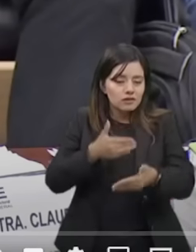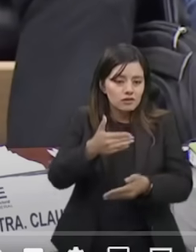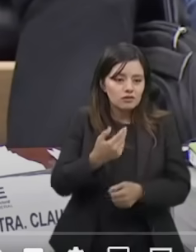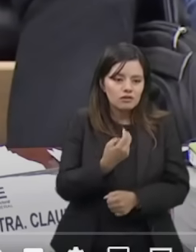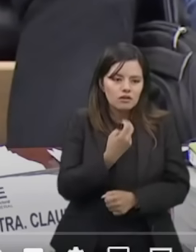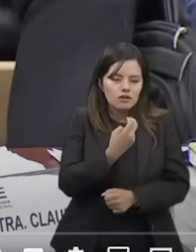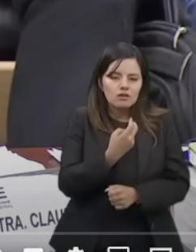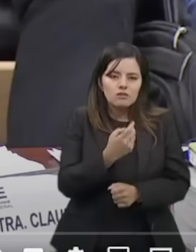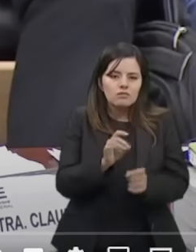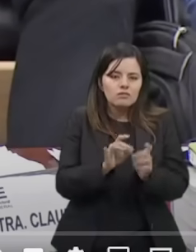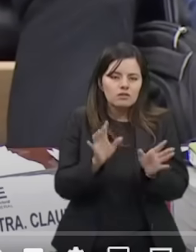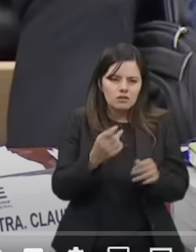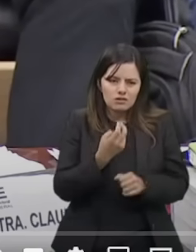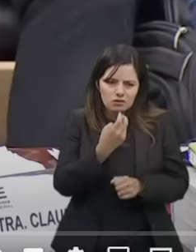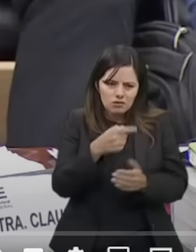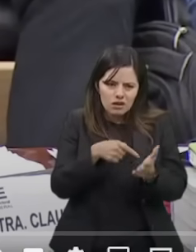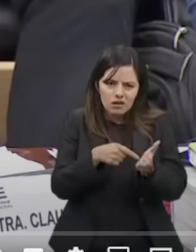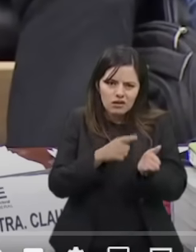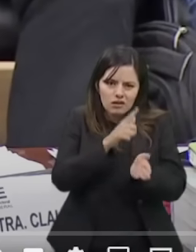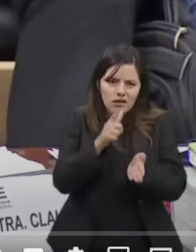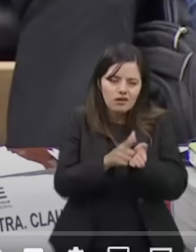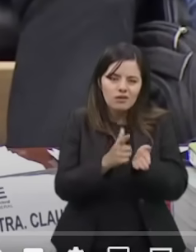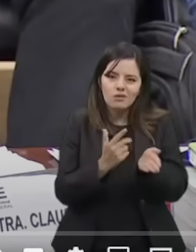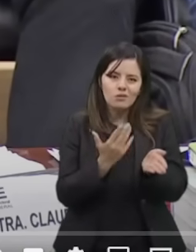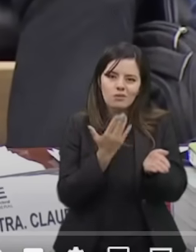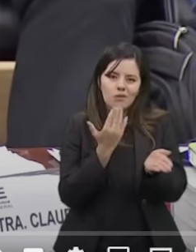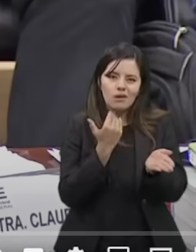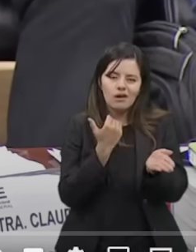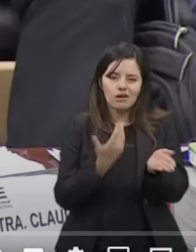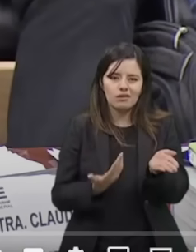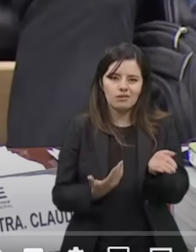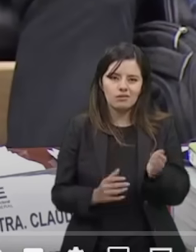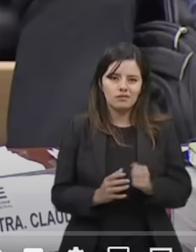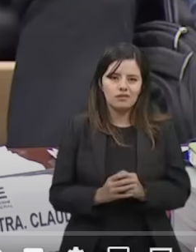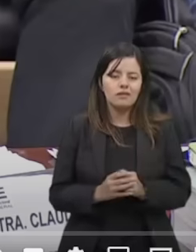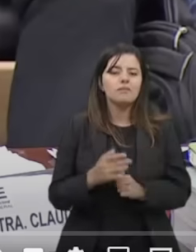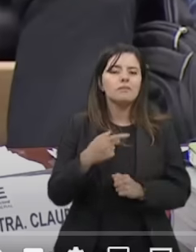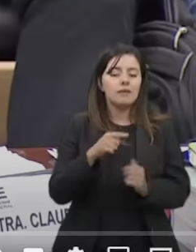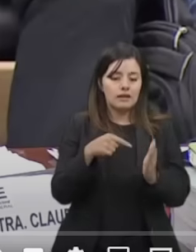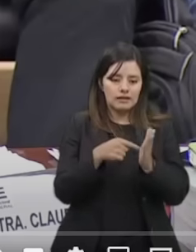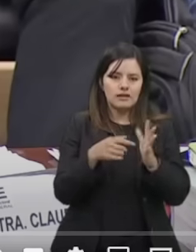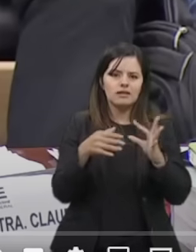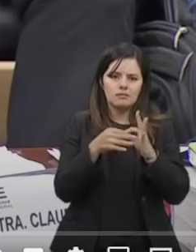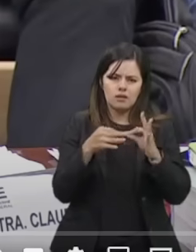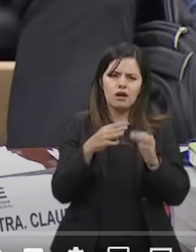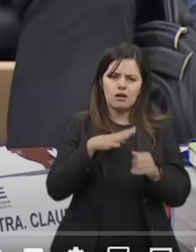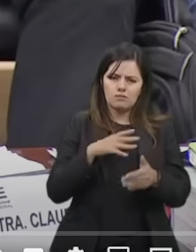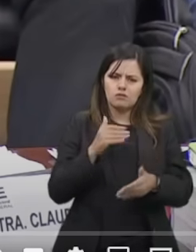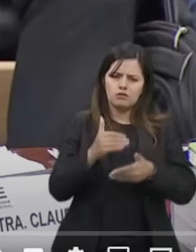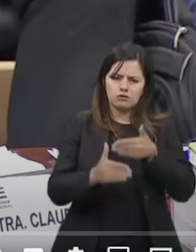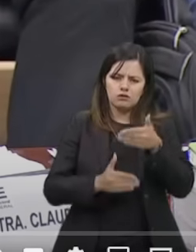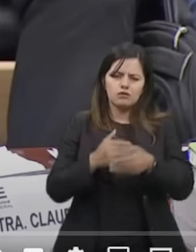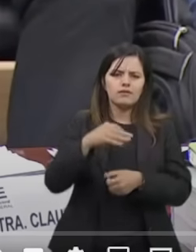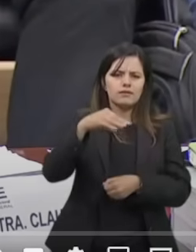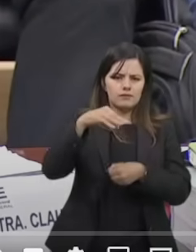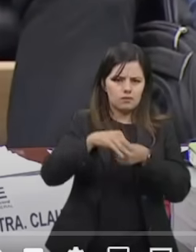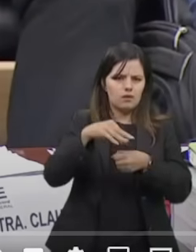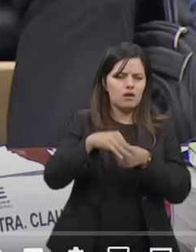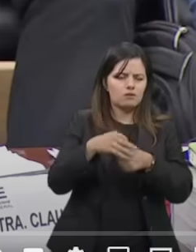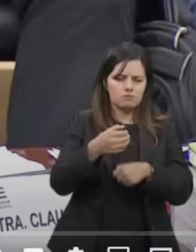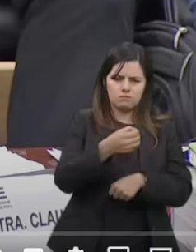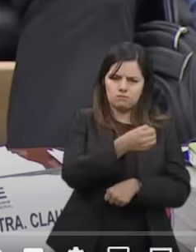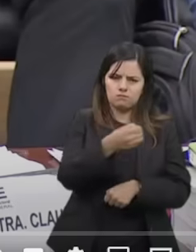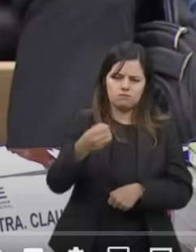también se fue a quejar con Aristegui. A pesar de las posturas, ¿no?, de todos los consejeros, no han de estar muy contentos con